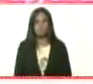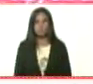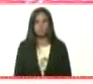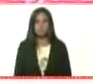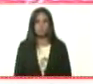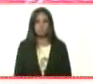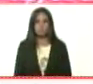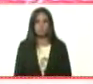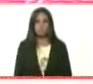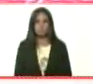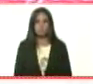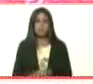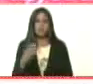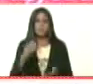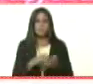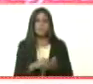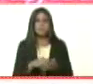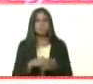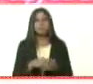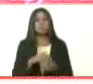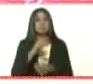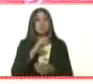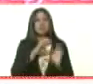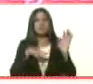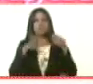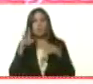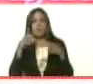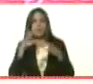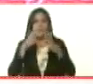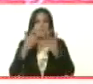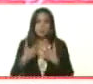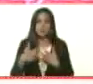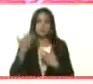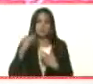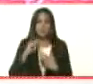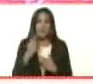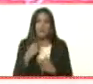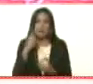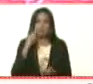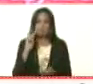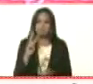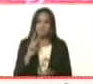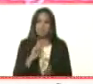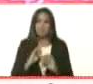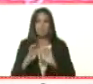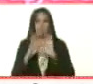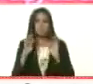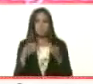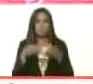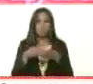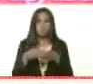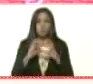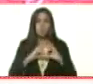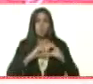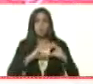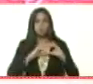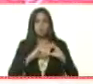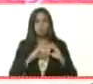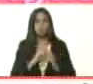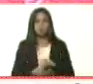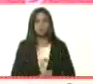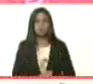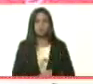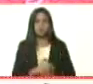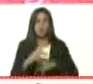las 1.119 empresas, ahí está el núcleo, el corazón de